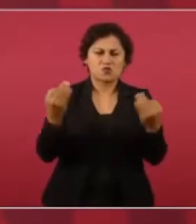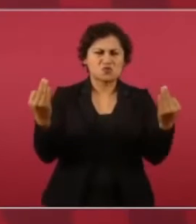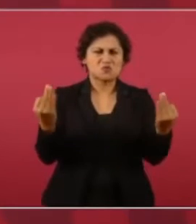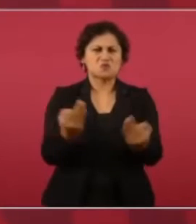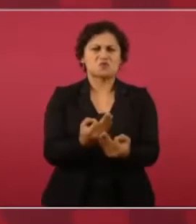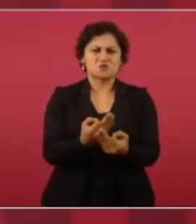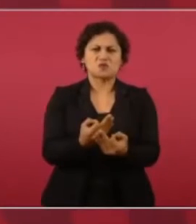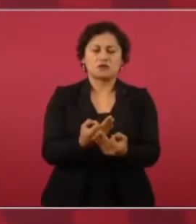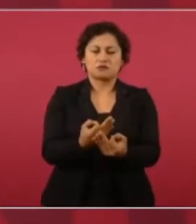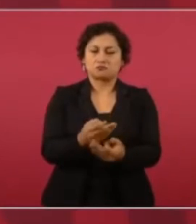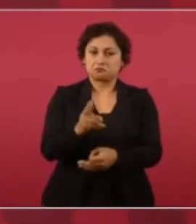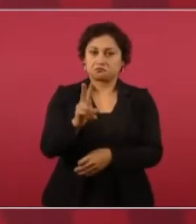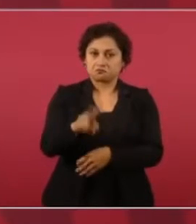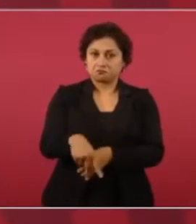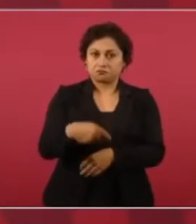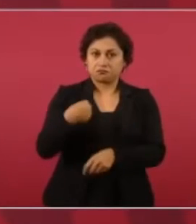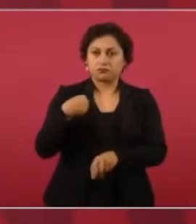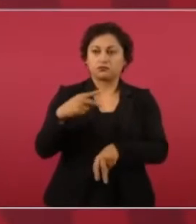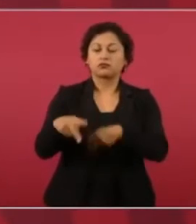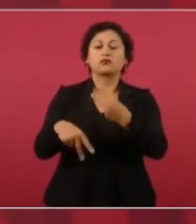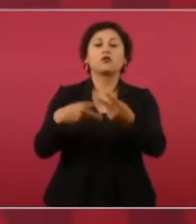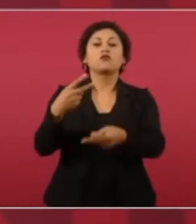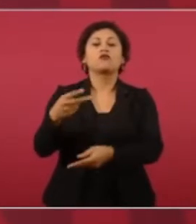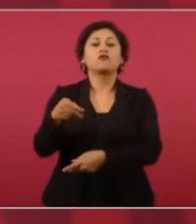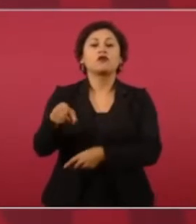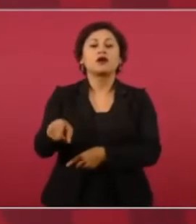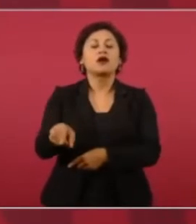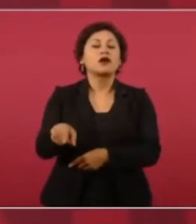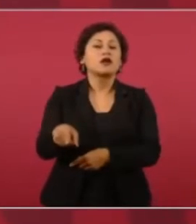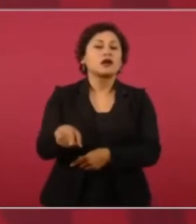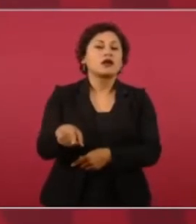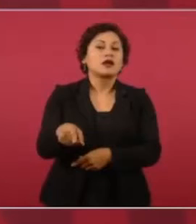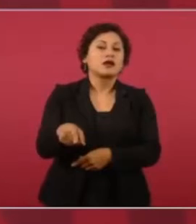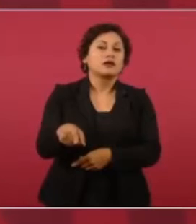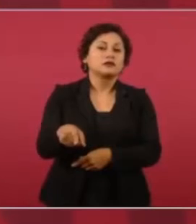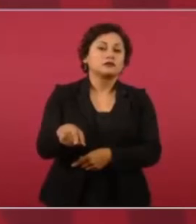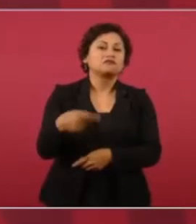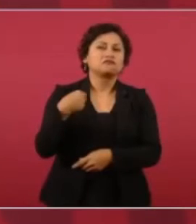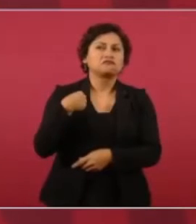y estuve en ese tiempo,